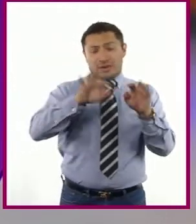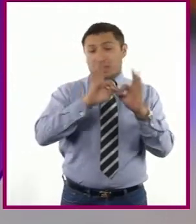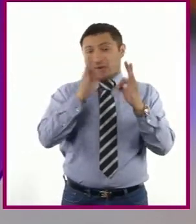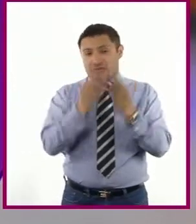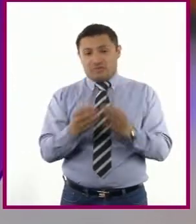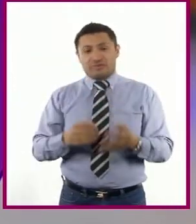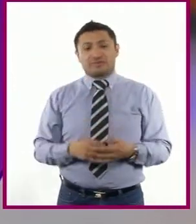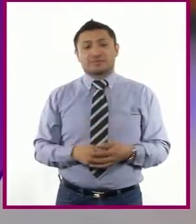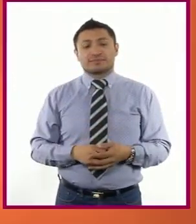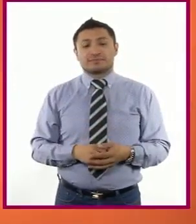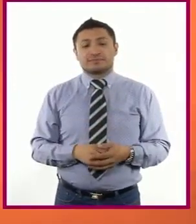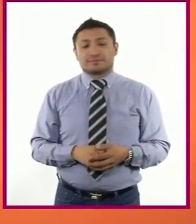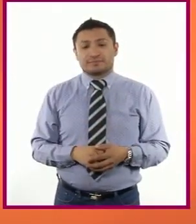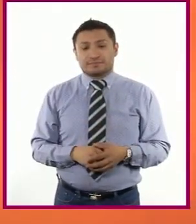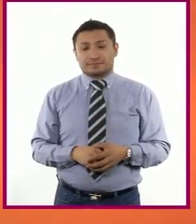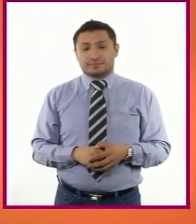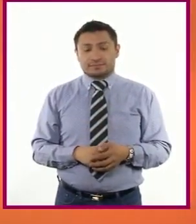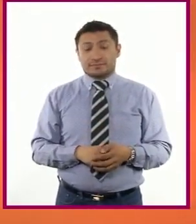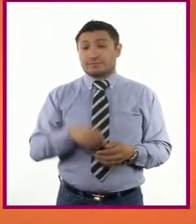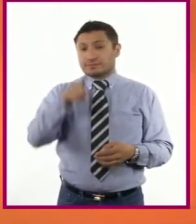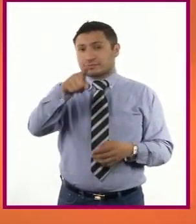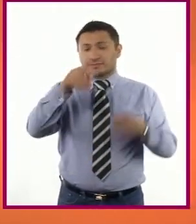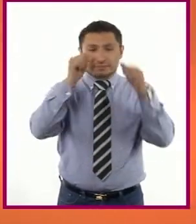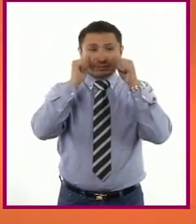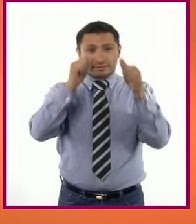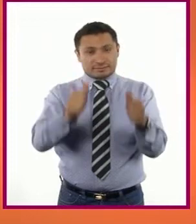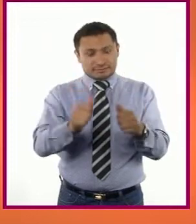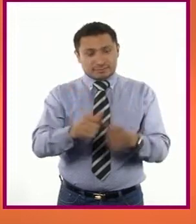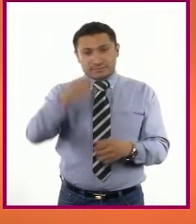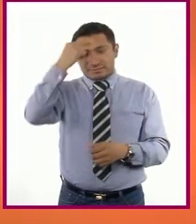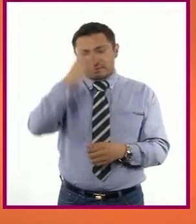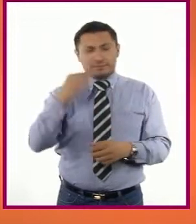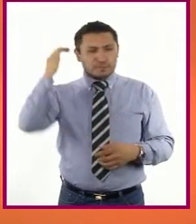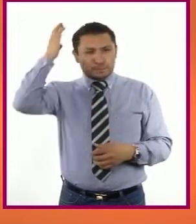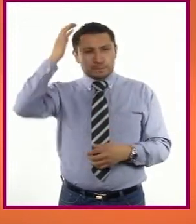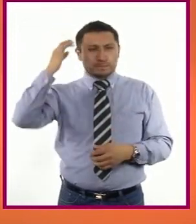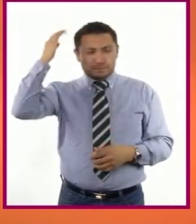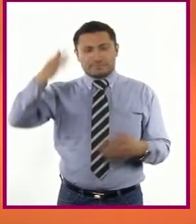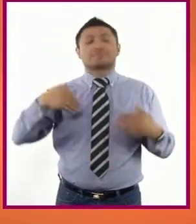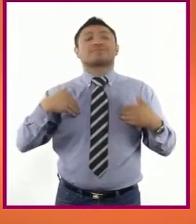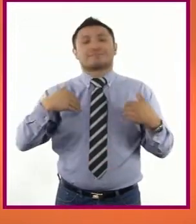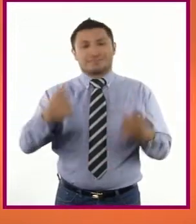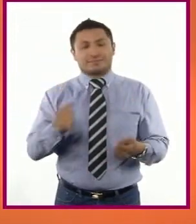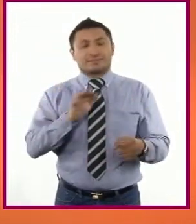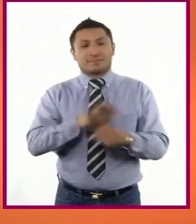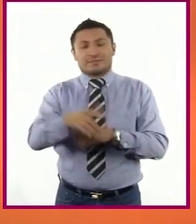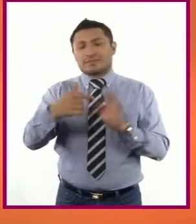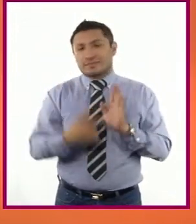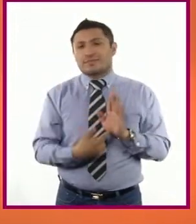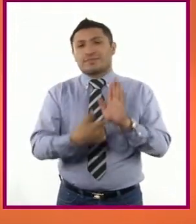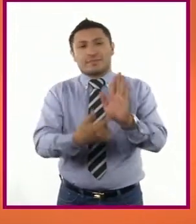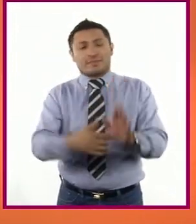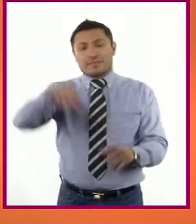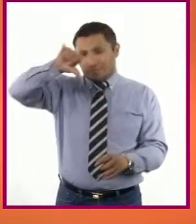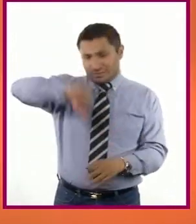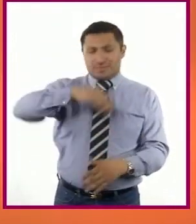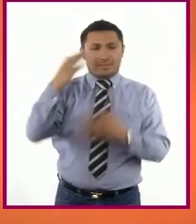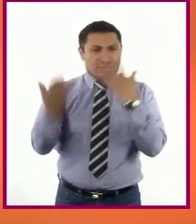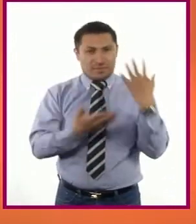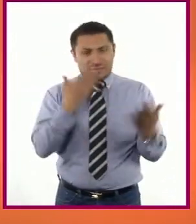datos. Estén atentas y atentos para reflexionar y comprender los planteamientos que vamos a